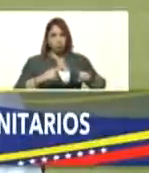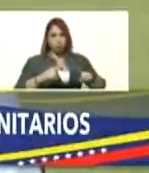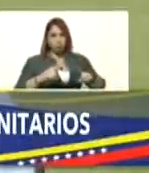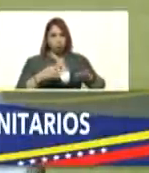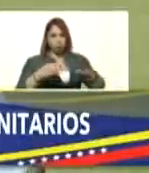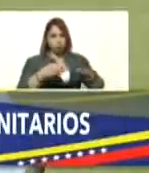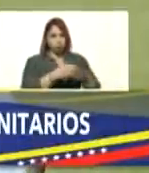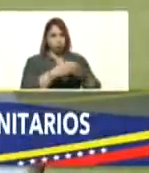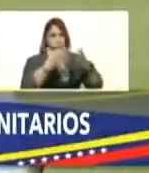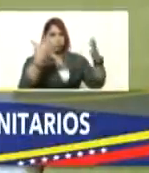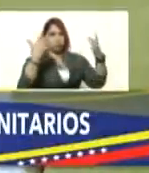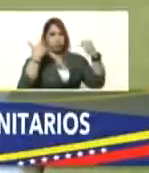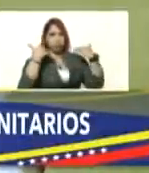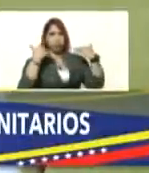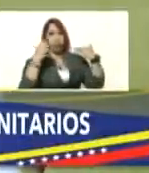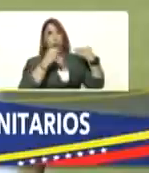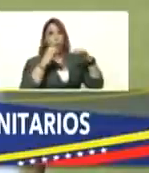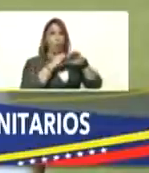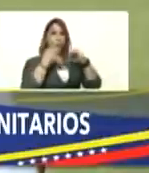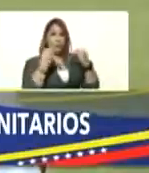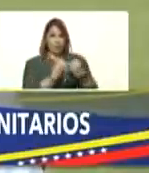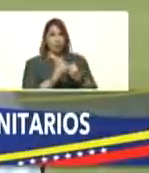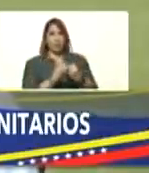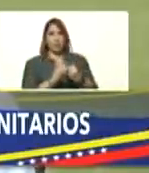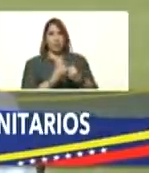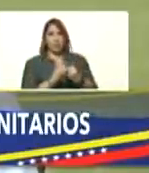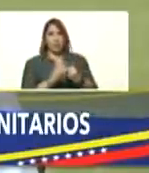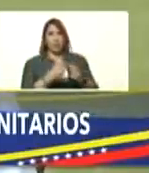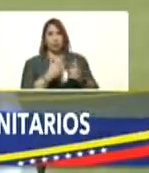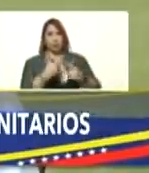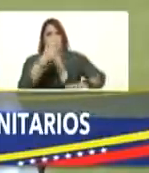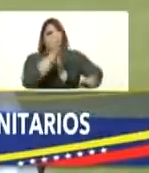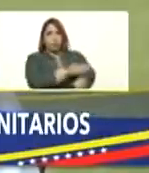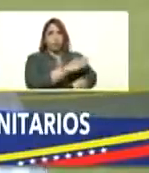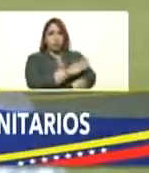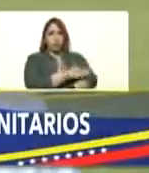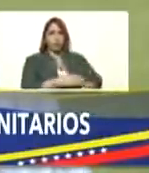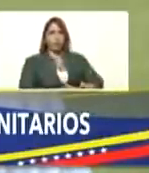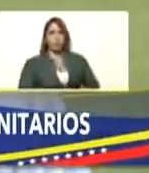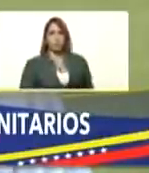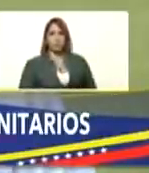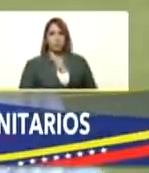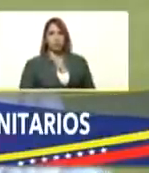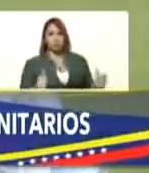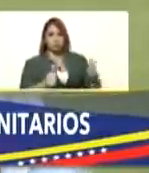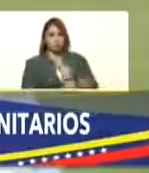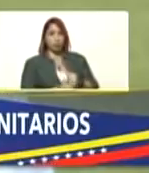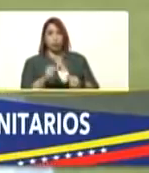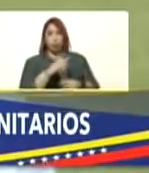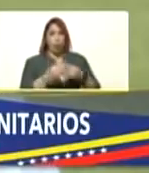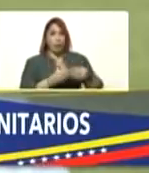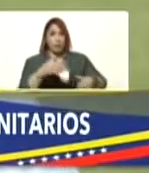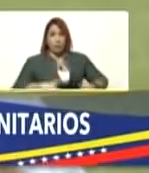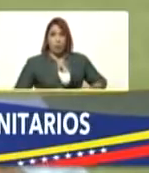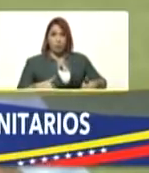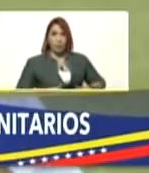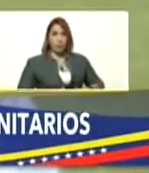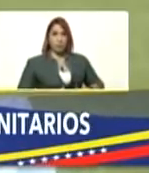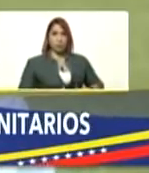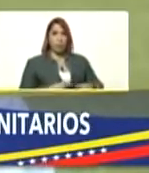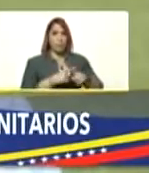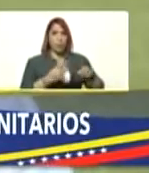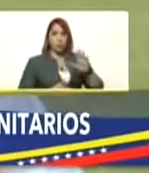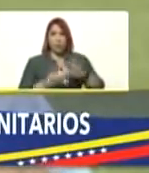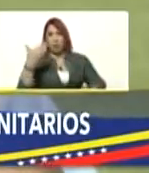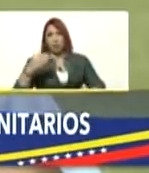aire acondicionado, se encierre en una burocracia, y la burocracia atrapa, y no hacemos un esfuerzo por sacarla de la oficina, por